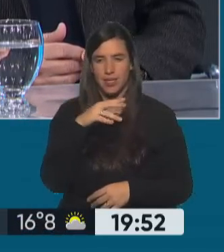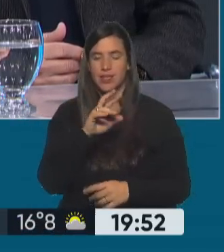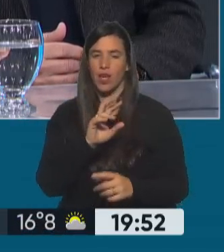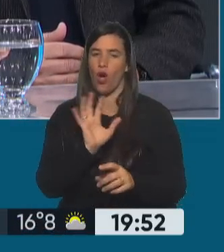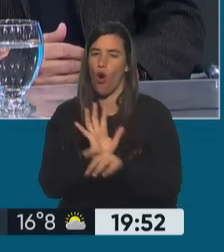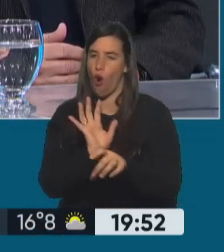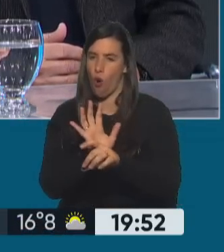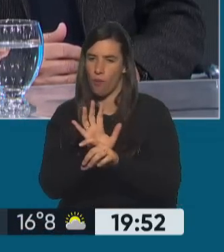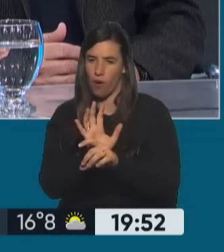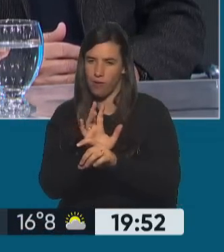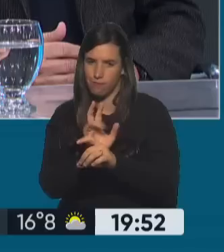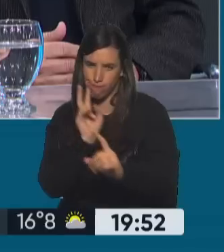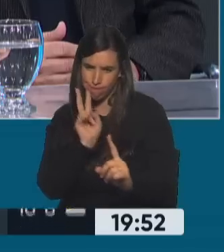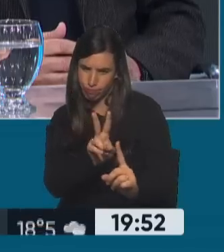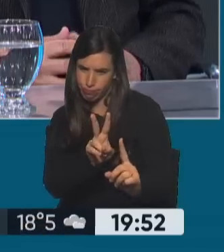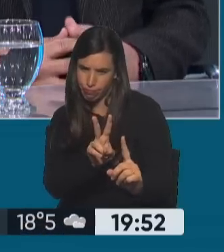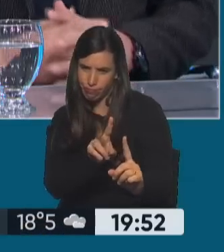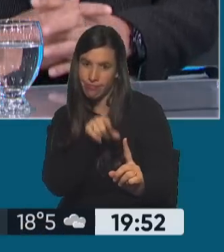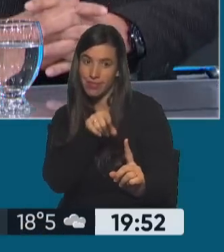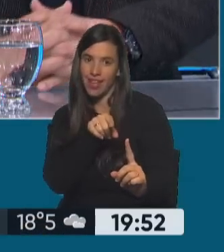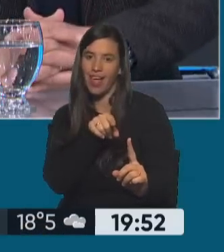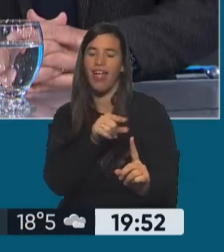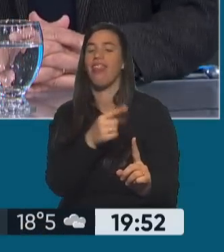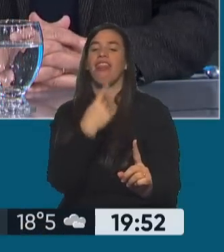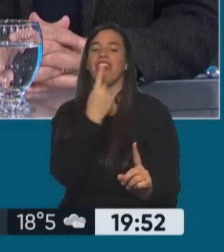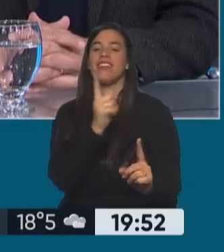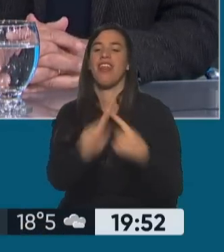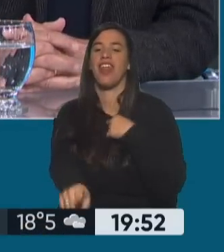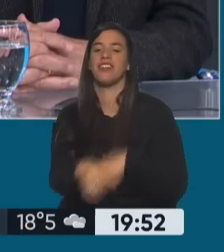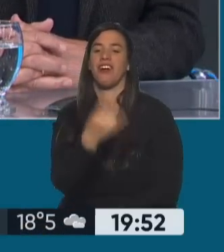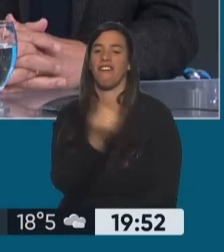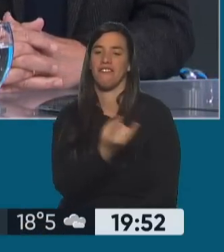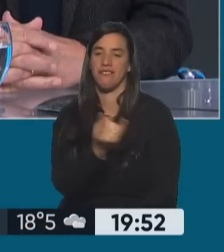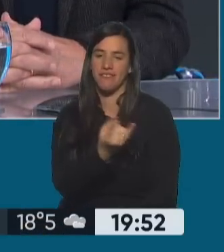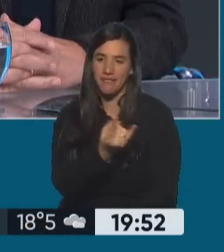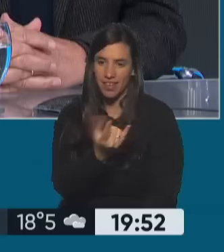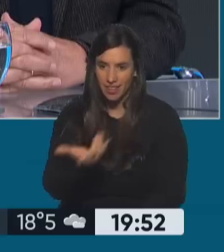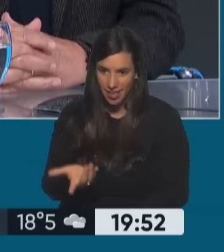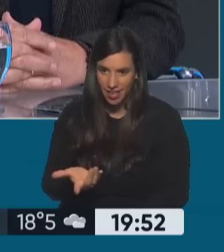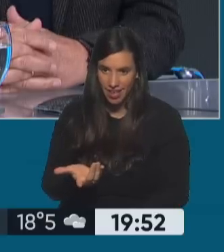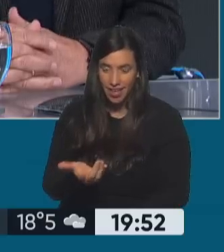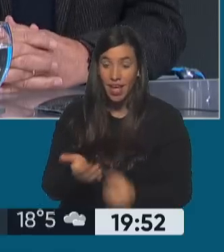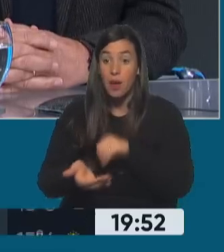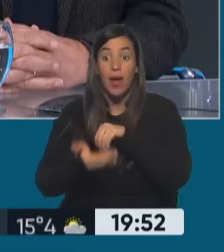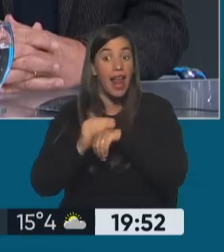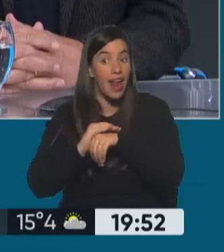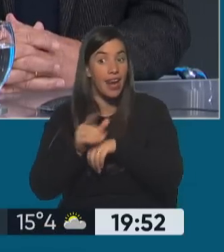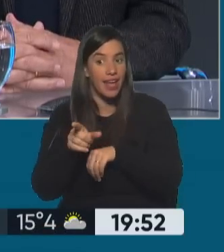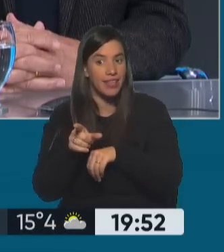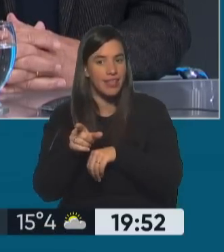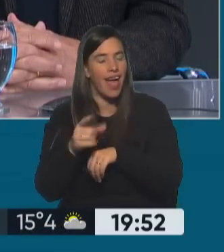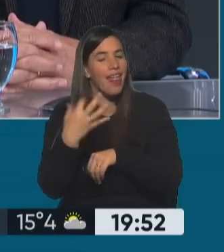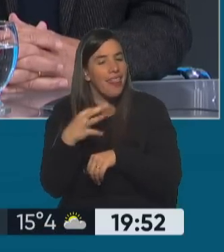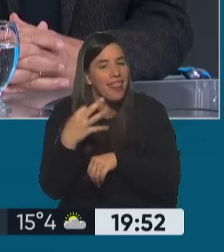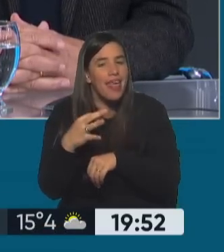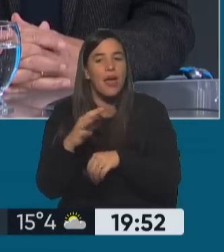en la mira. Le baja el precio. Exactamente. Le baja el precio, dice directamente no hubo atentado, habla de un complot. Y Horacio Rodríguez Larreta obviamente tiene que hacer una